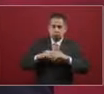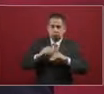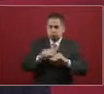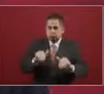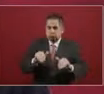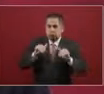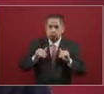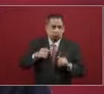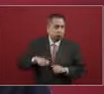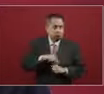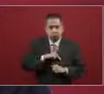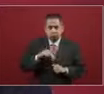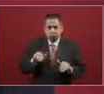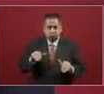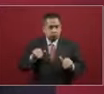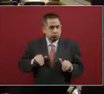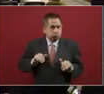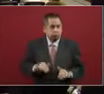confrontación